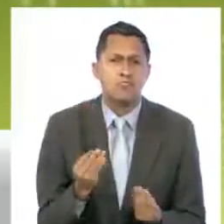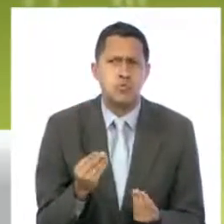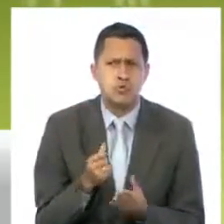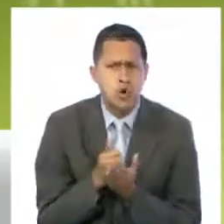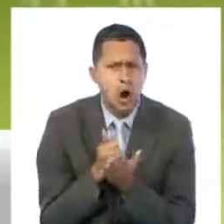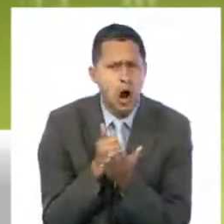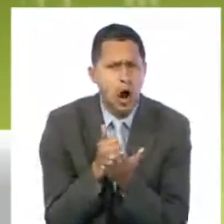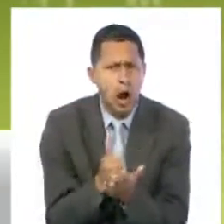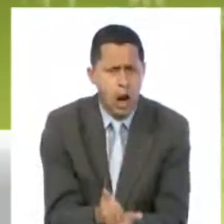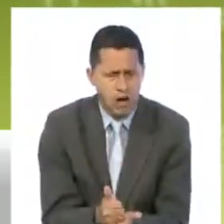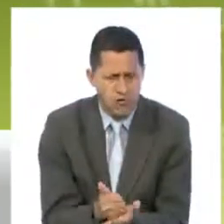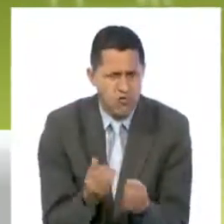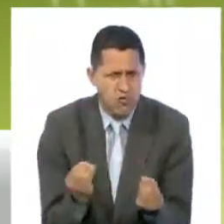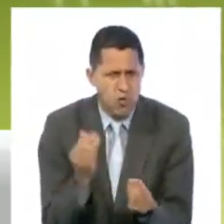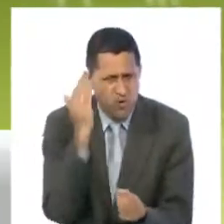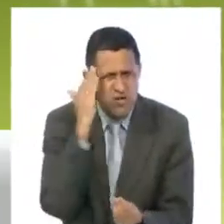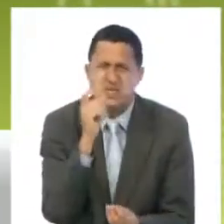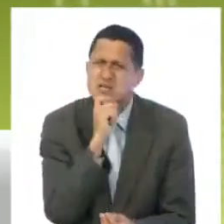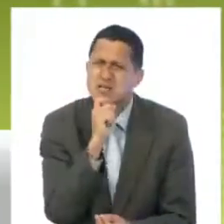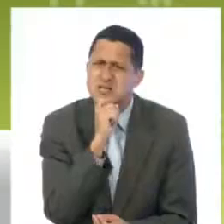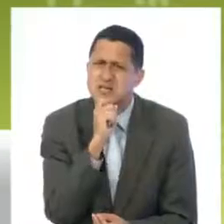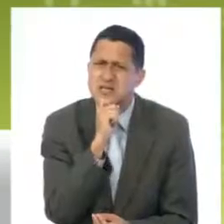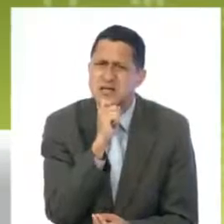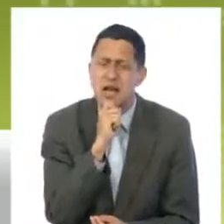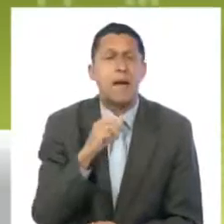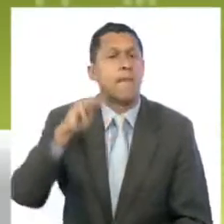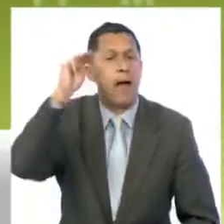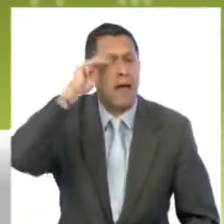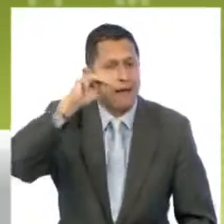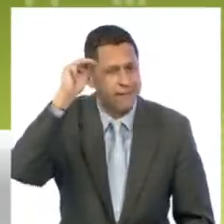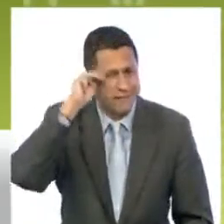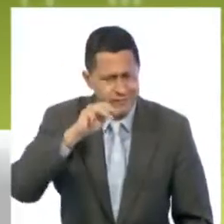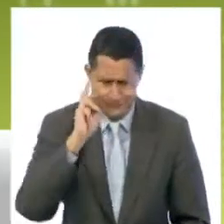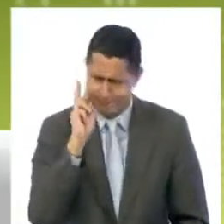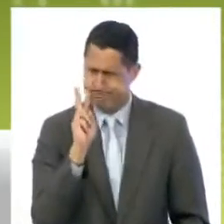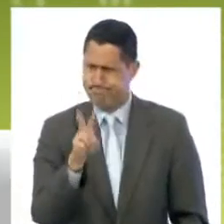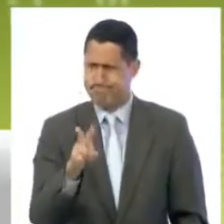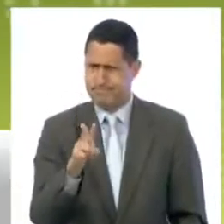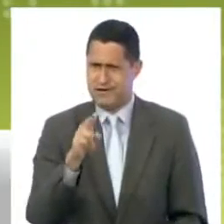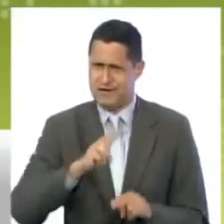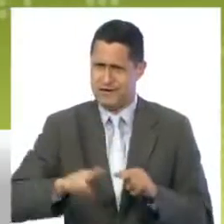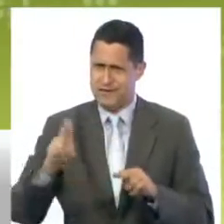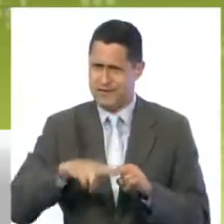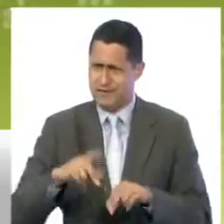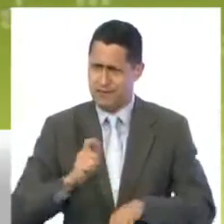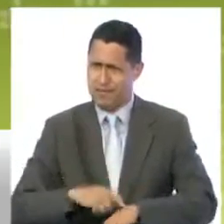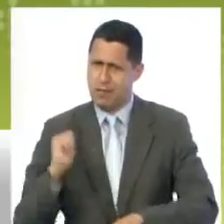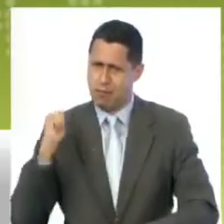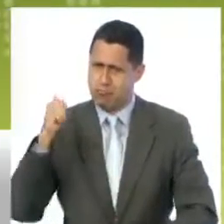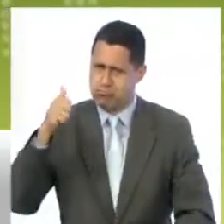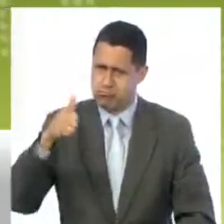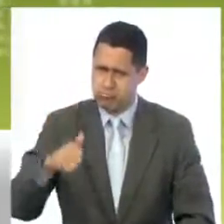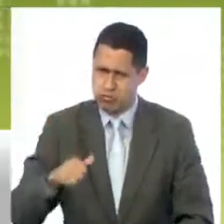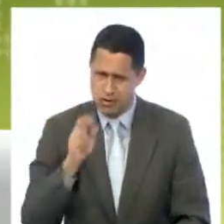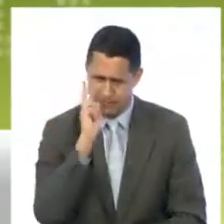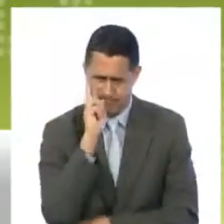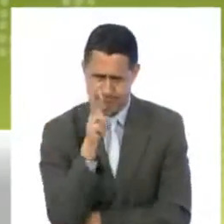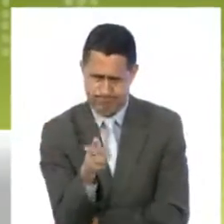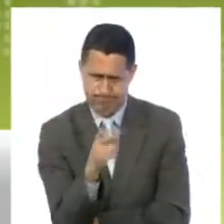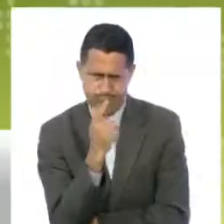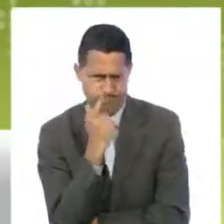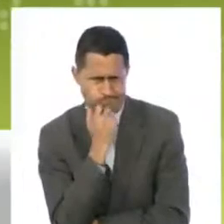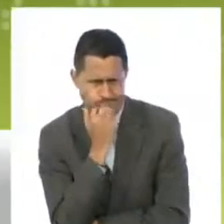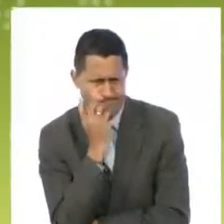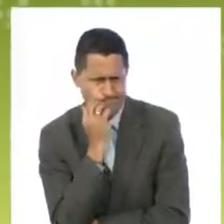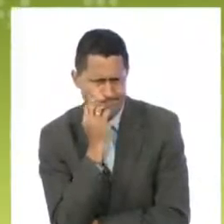Sí, existen criterios diagnósticos que tenerlo en cuenta. La sintomatología debe perdurar o permanecer